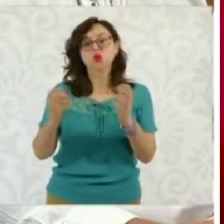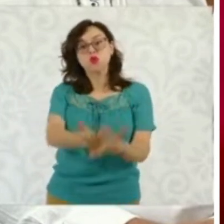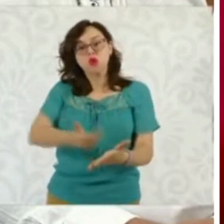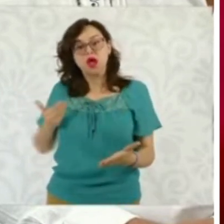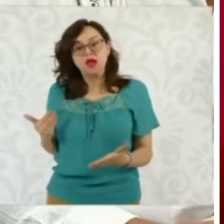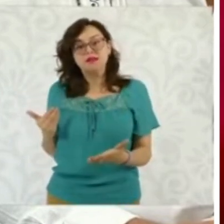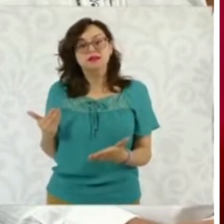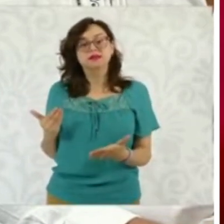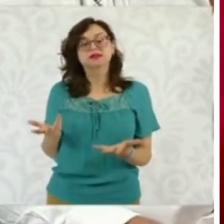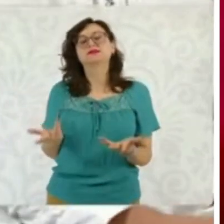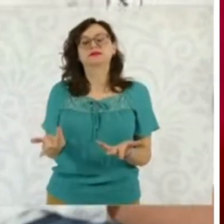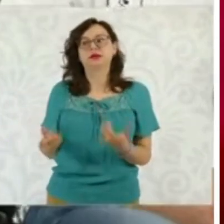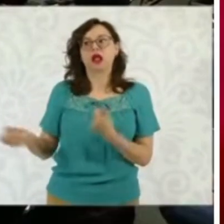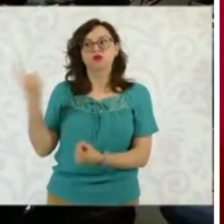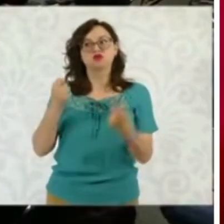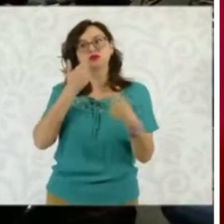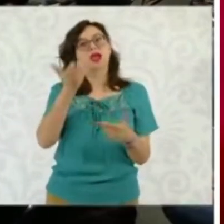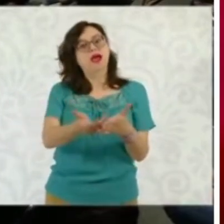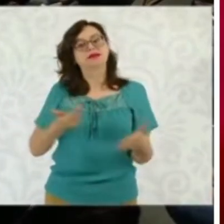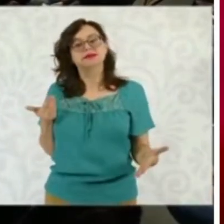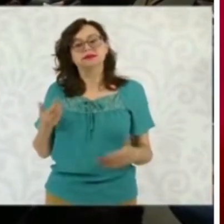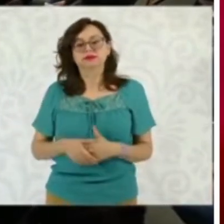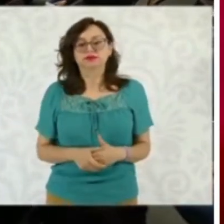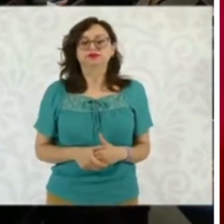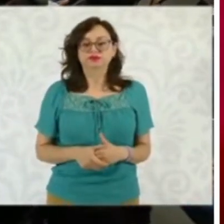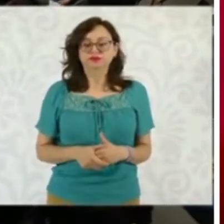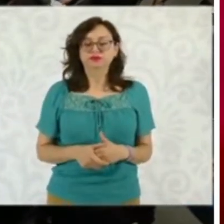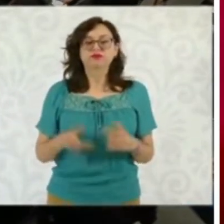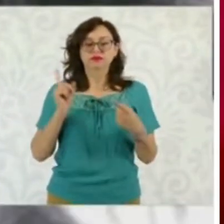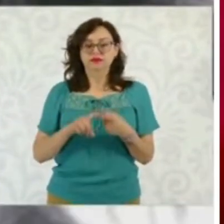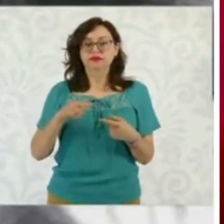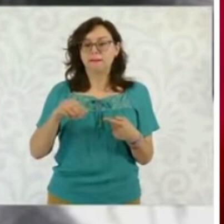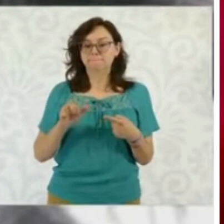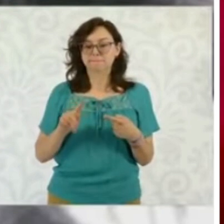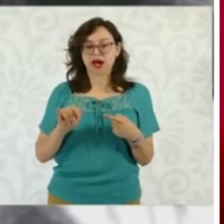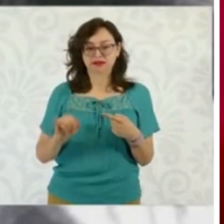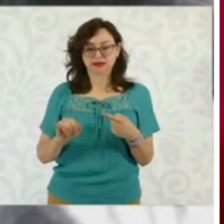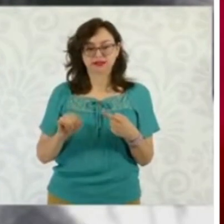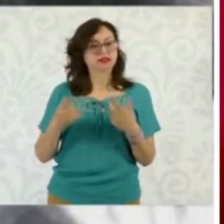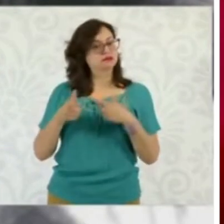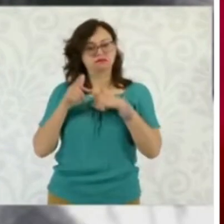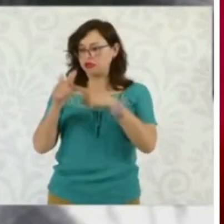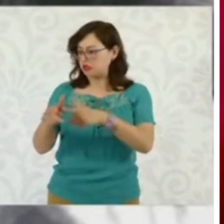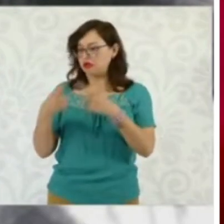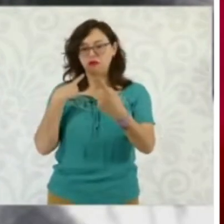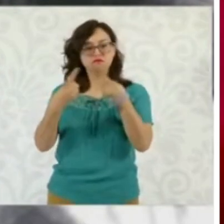como es como la petición de algunos. Se está reuniendo Martí. Se está abierta la mesa de diálogo